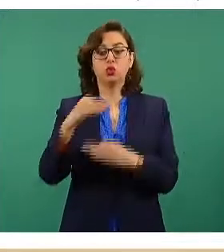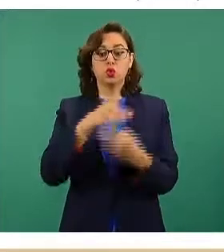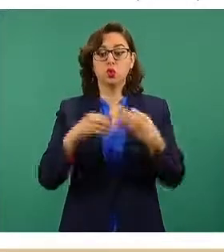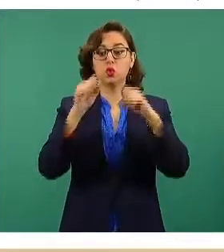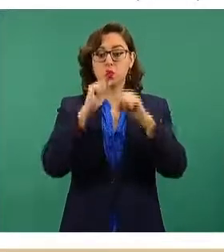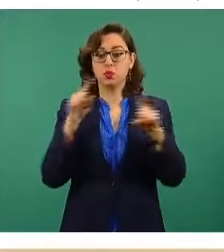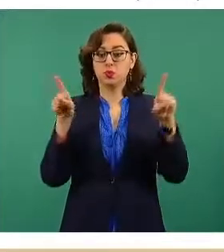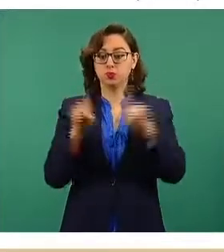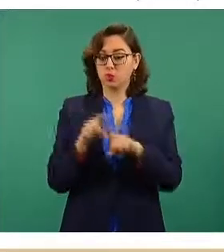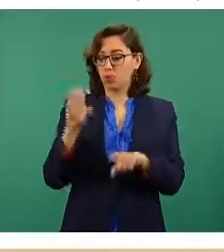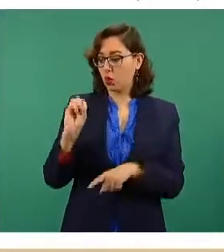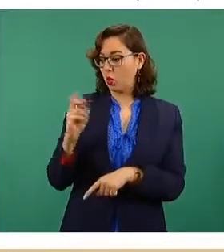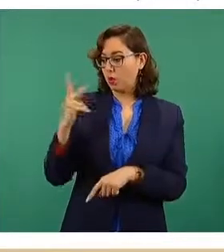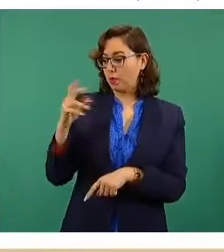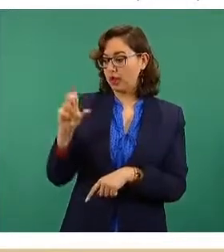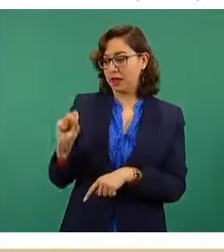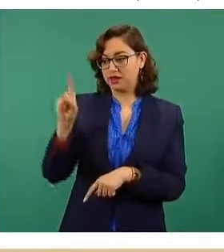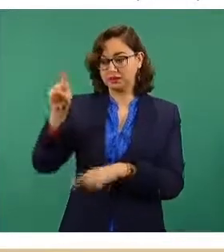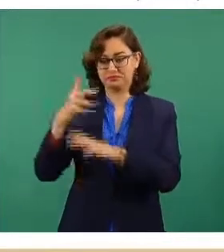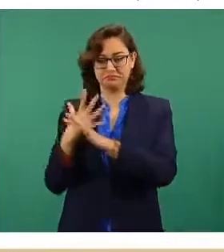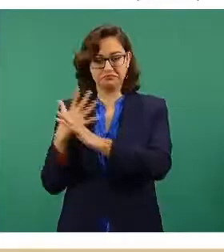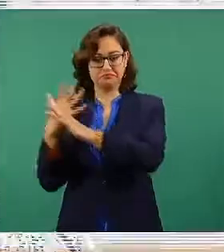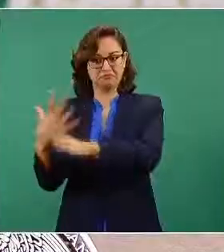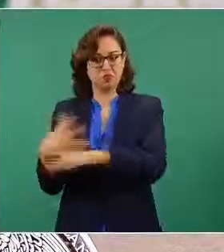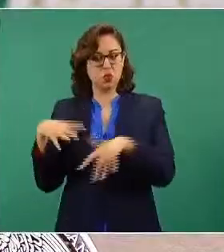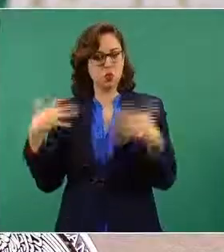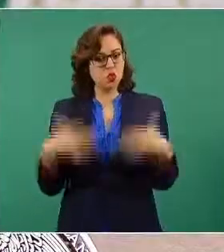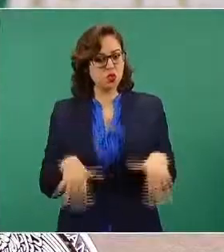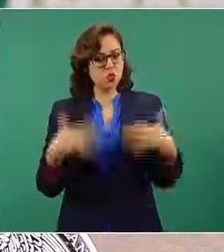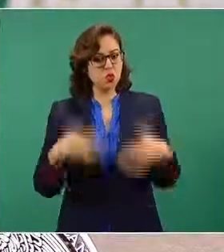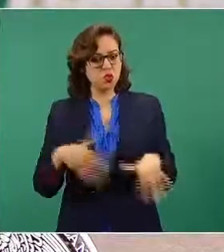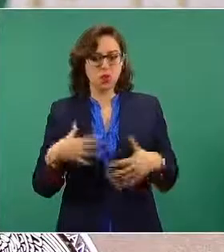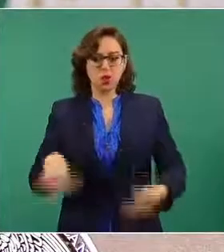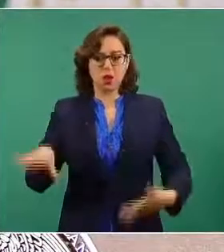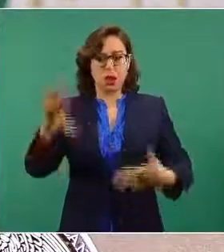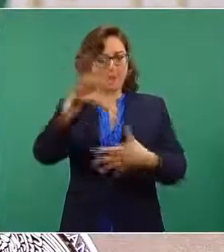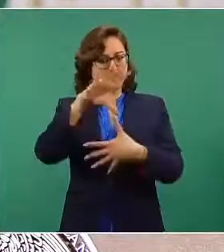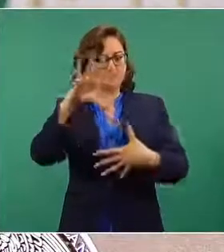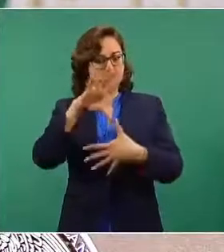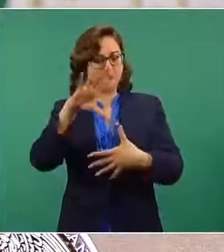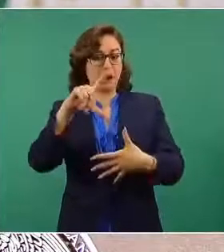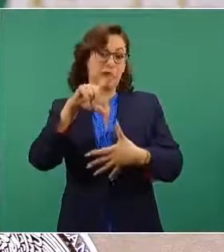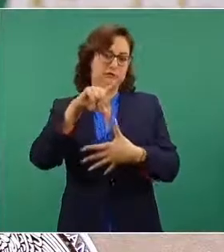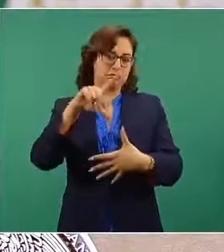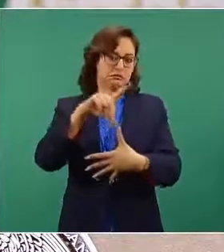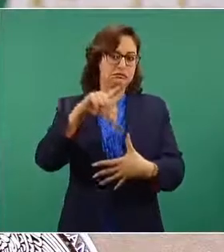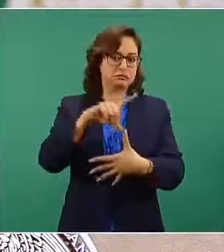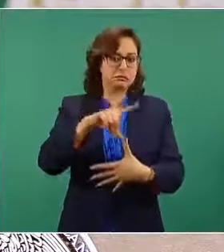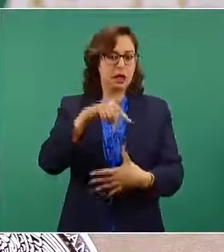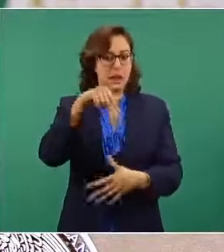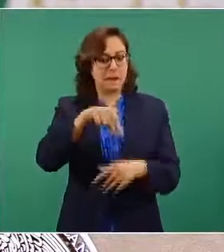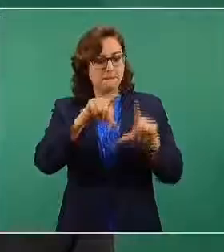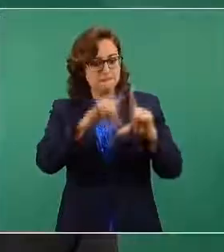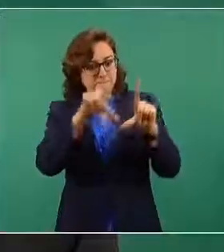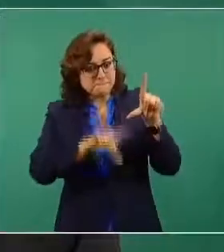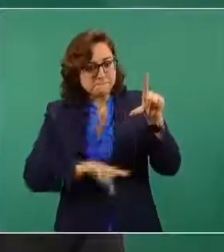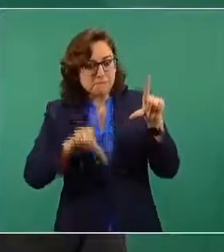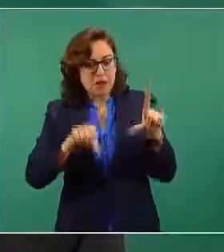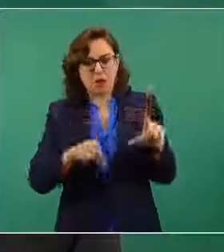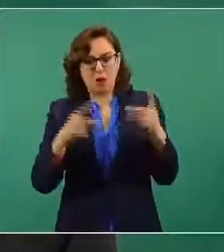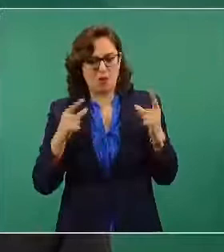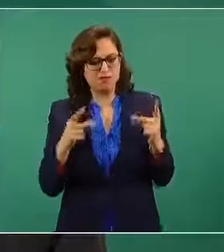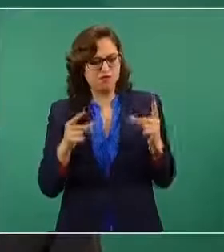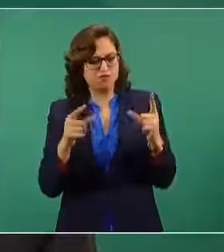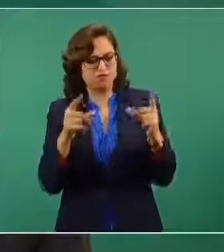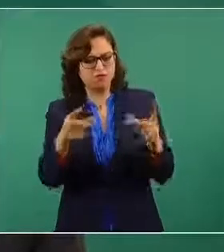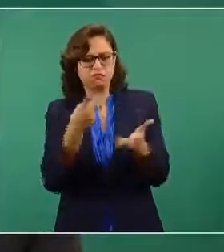reconocido por la Organización Panamericana de la Salud, que México en el continente tuvo la más amplia reconversión hospitalaria. Crecimos 6